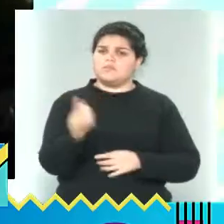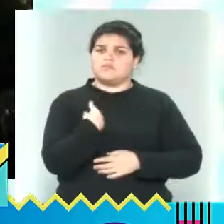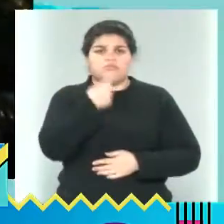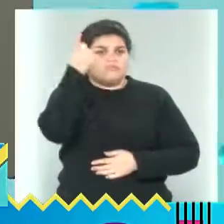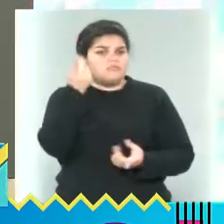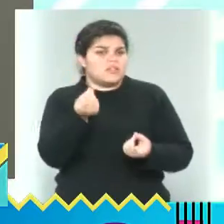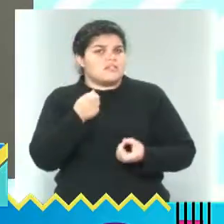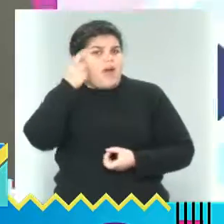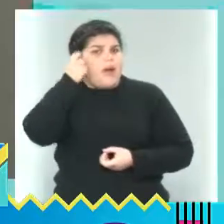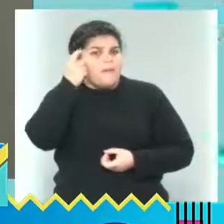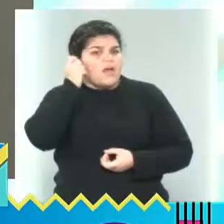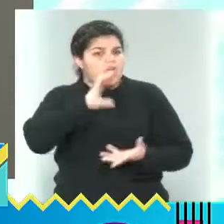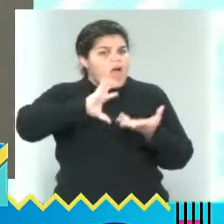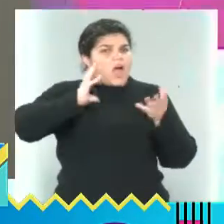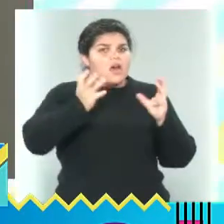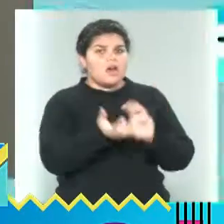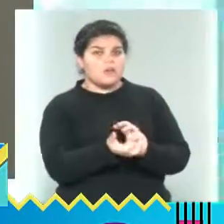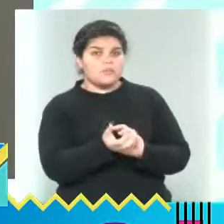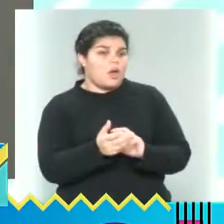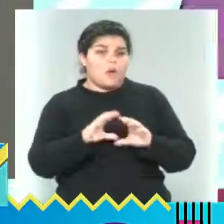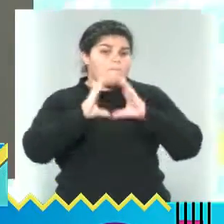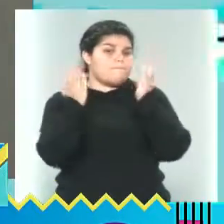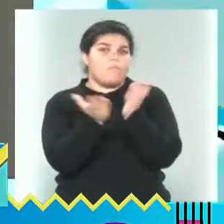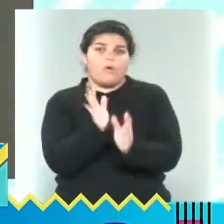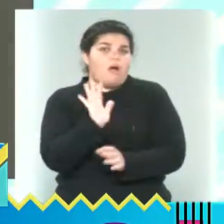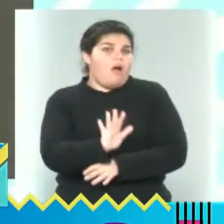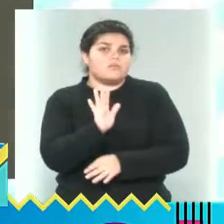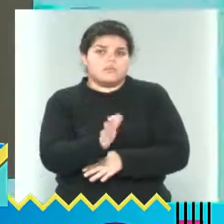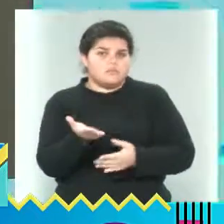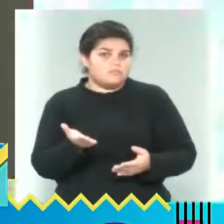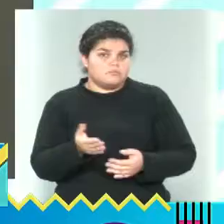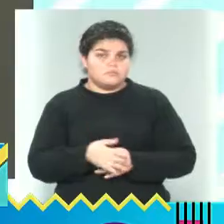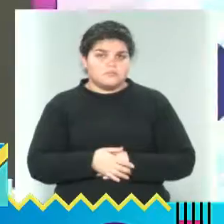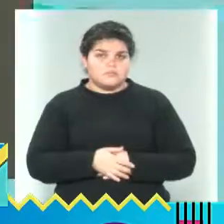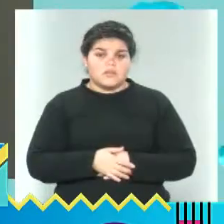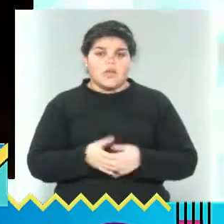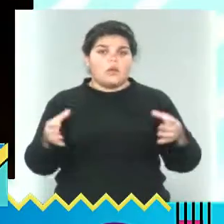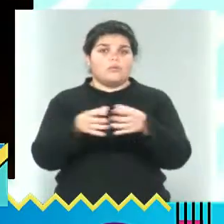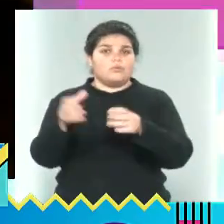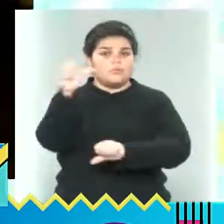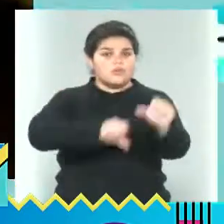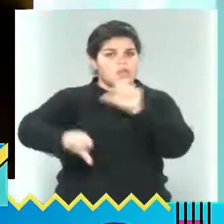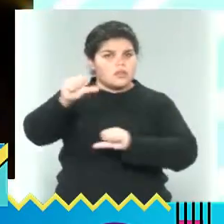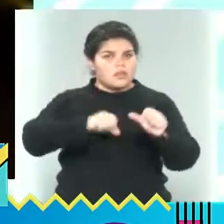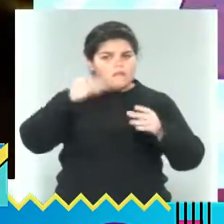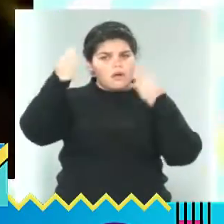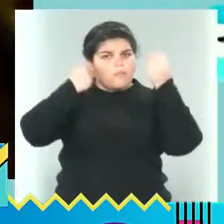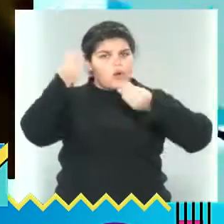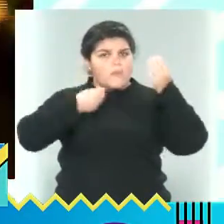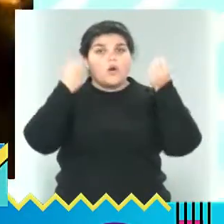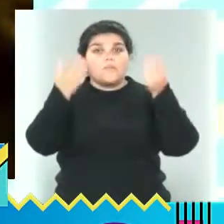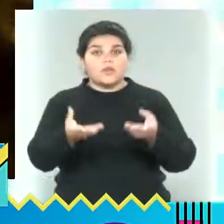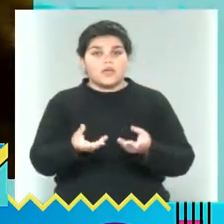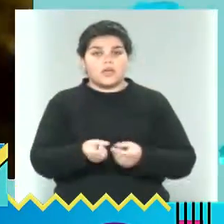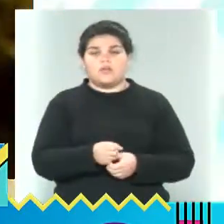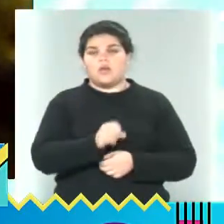a vivir. Es el mundo que está viniendo, y como digo, la comunidad científica está preocupada en que estos valores